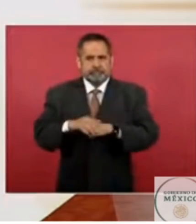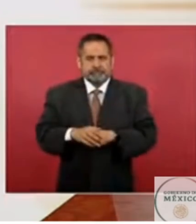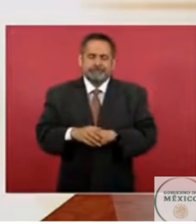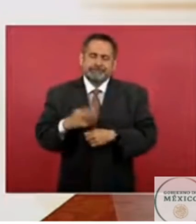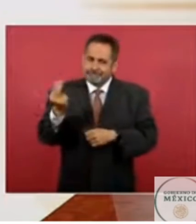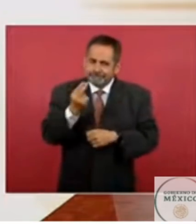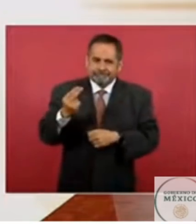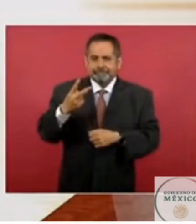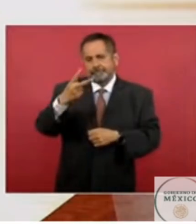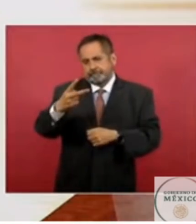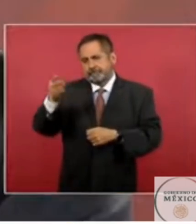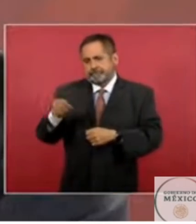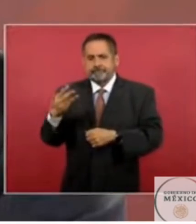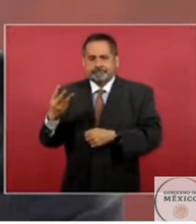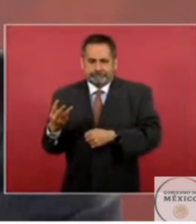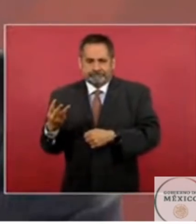2/3 partes.